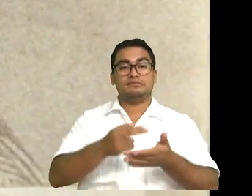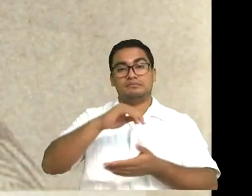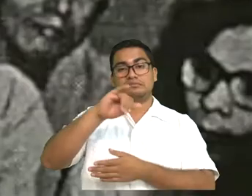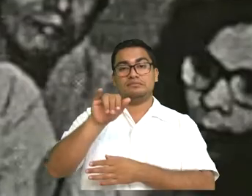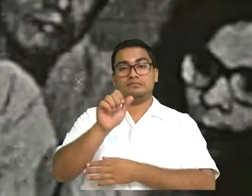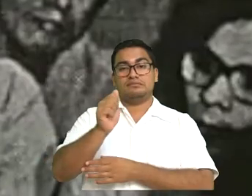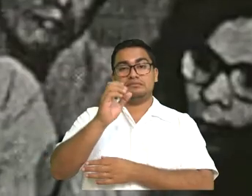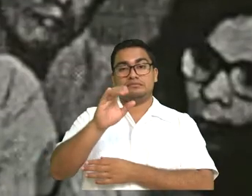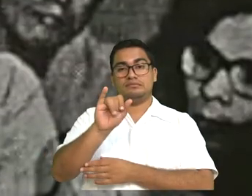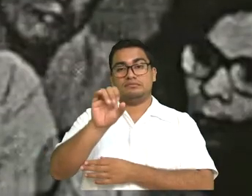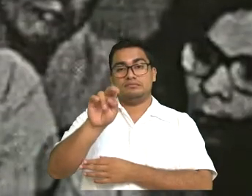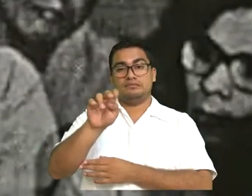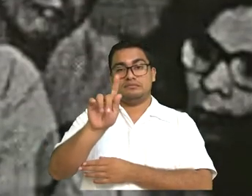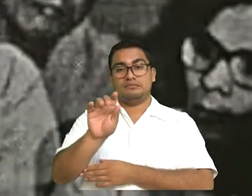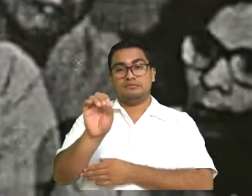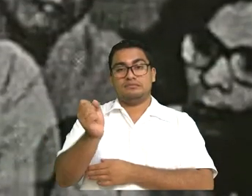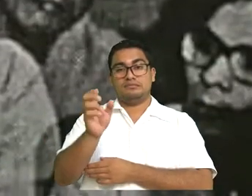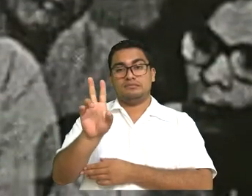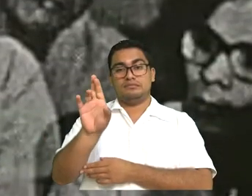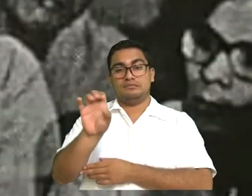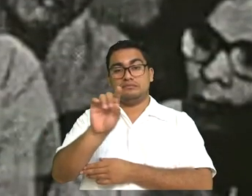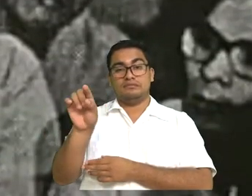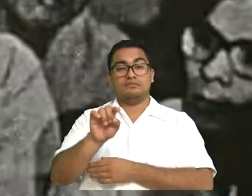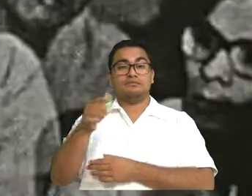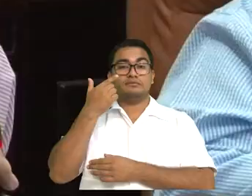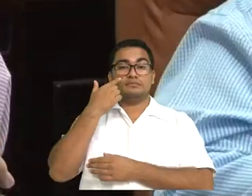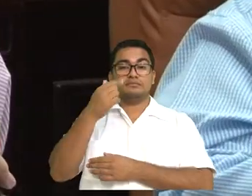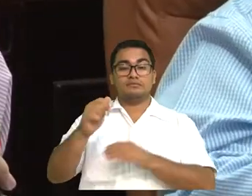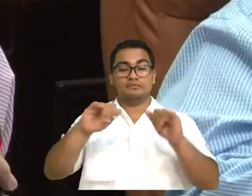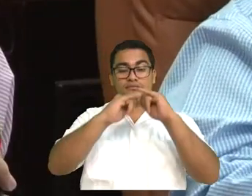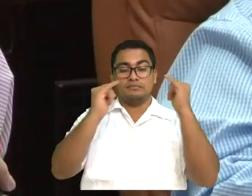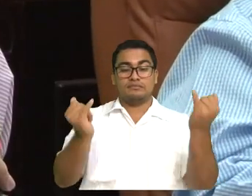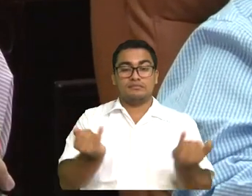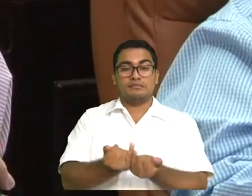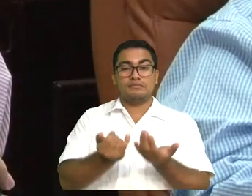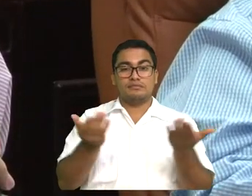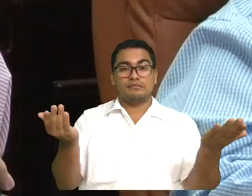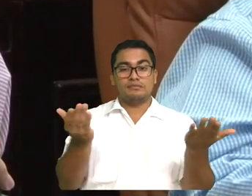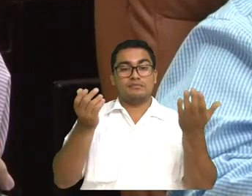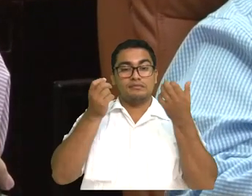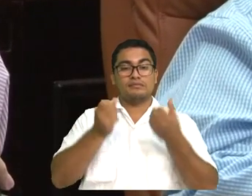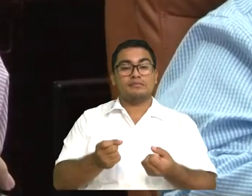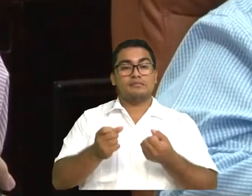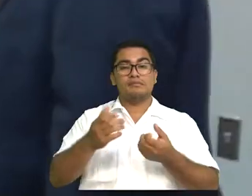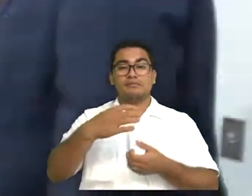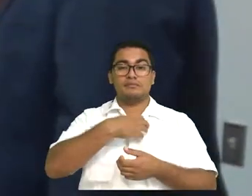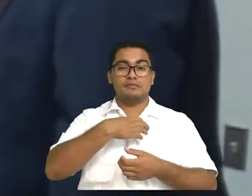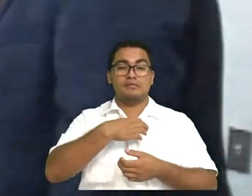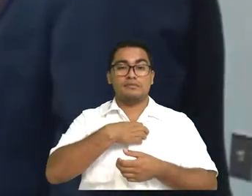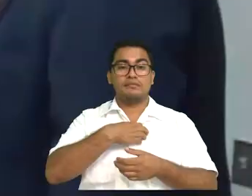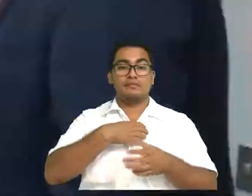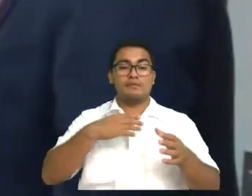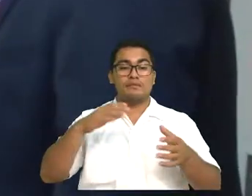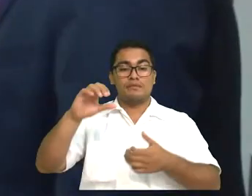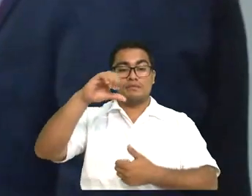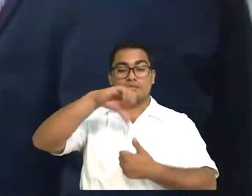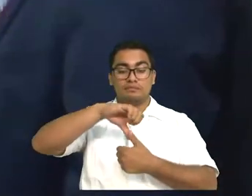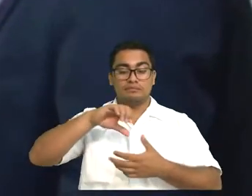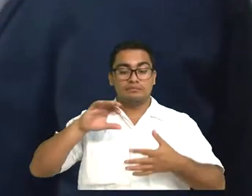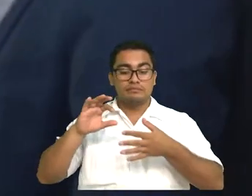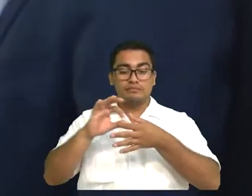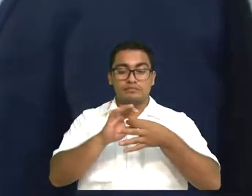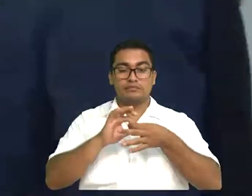Jacinto Suárez, quien es reconocido a nivel internacional como uno de los arquitectos sociales de la unidad centro y